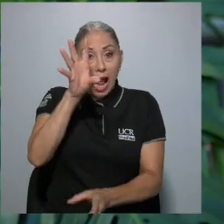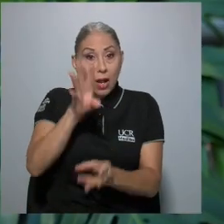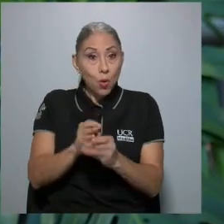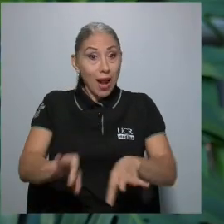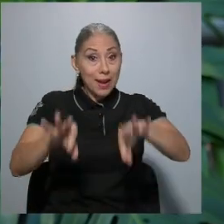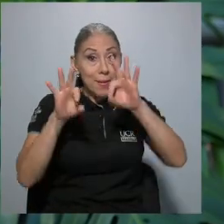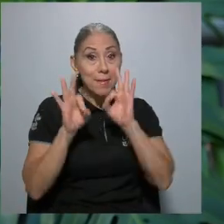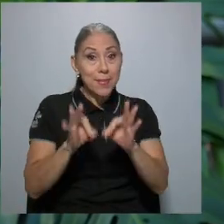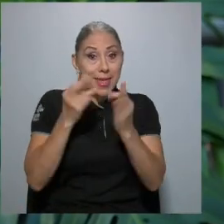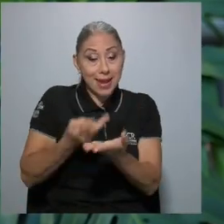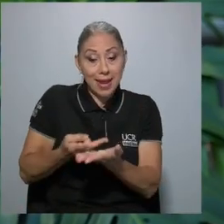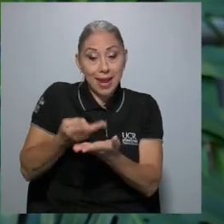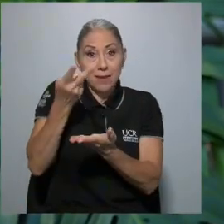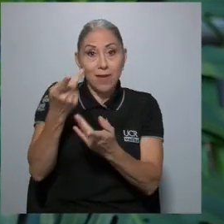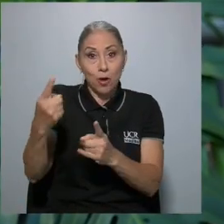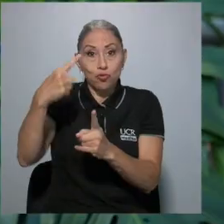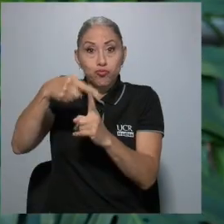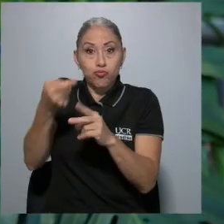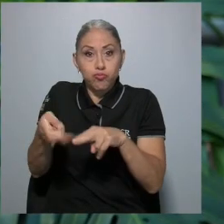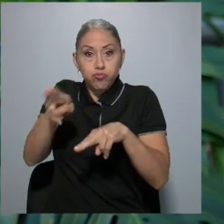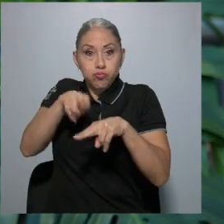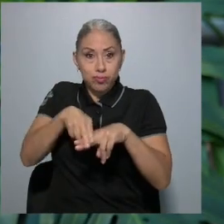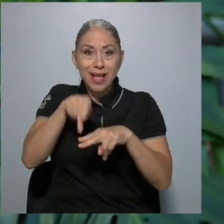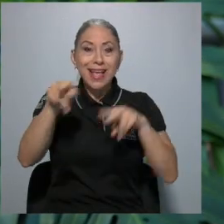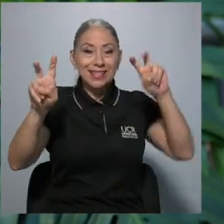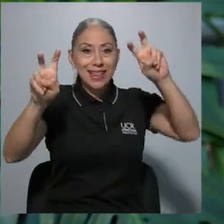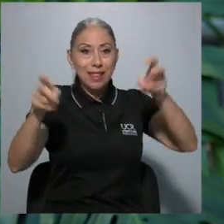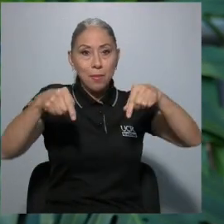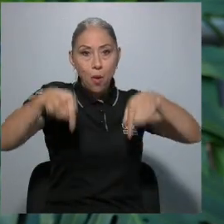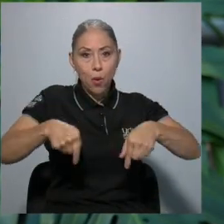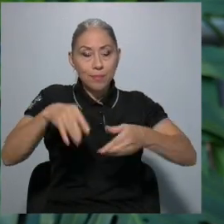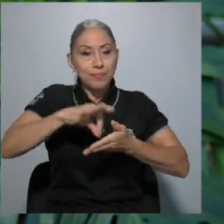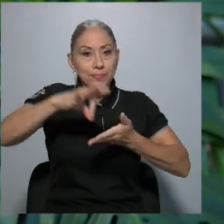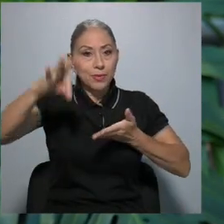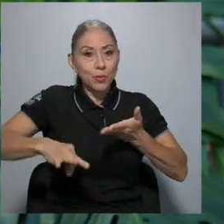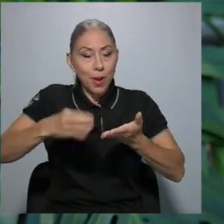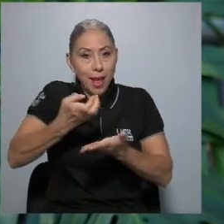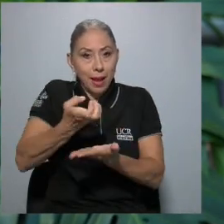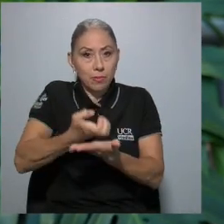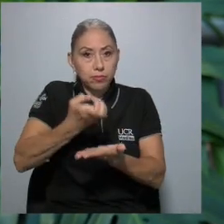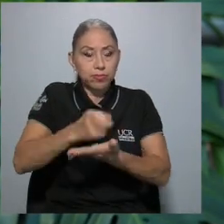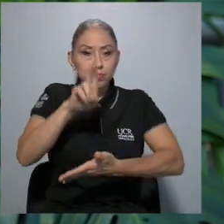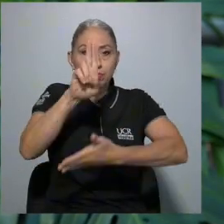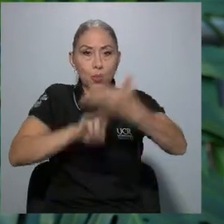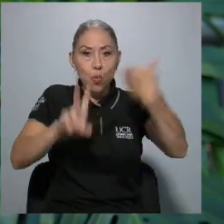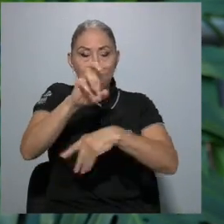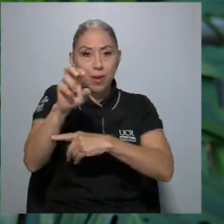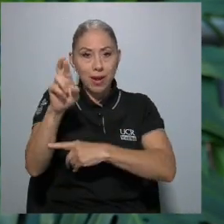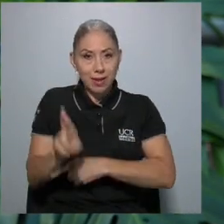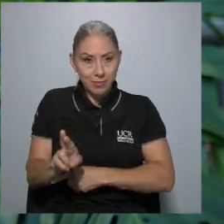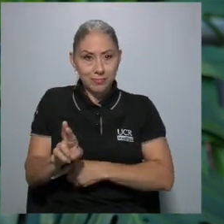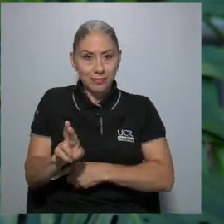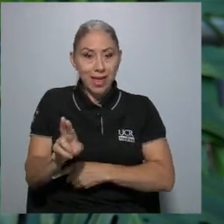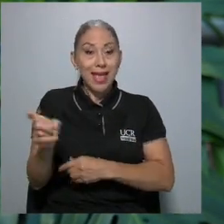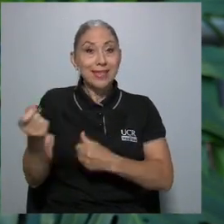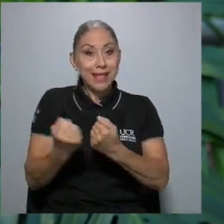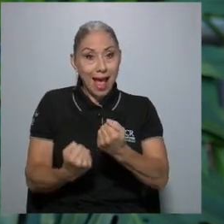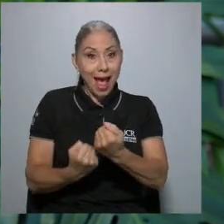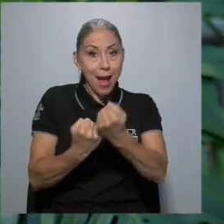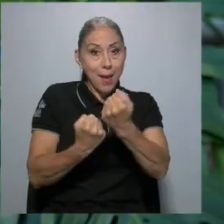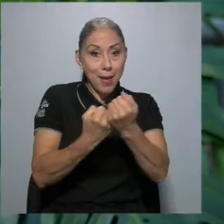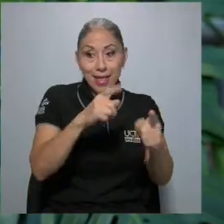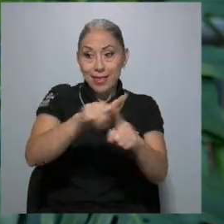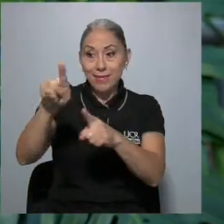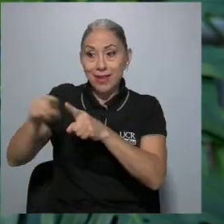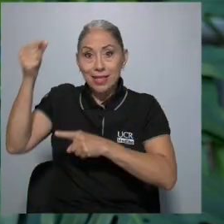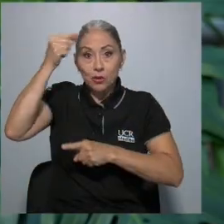Calcular bien la plusvalía, ese es el tema hoy. La Escuela de Economía de la Universidad de Costa Rica está aportando